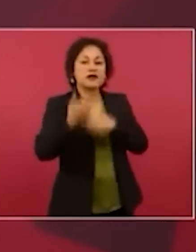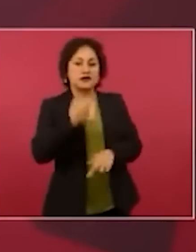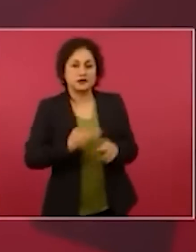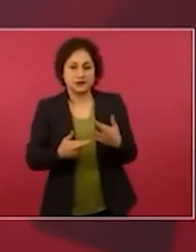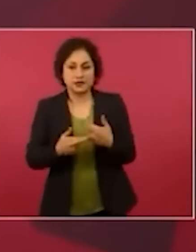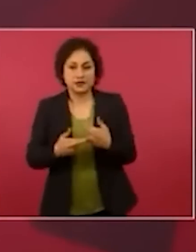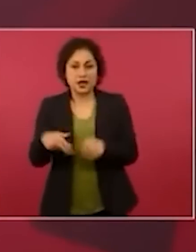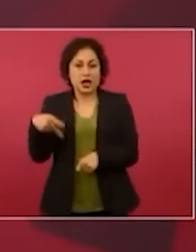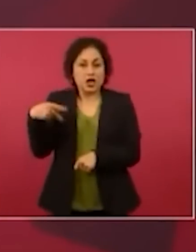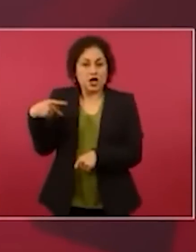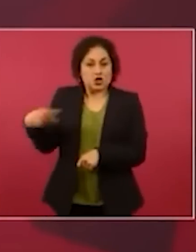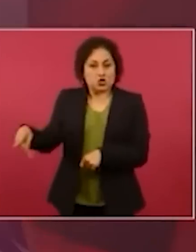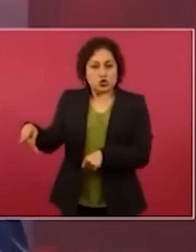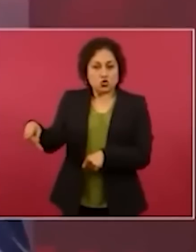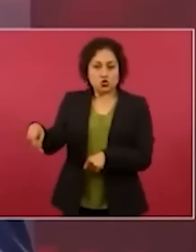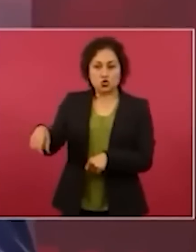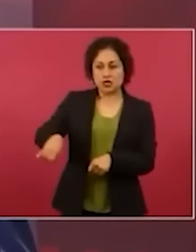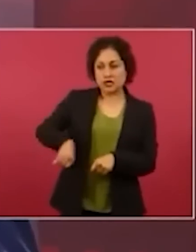pueblo.